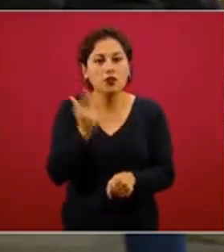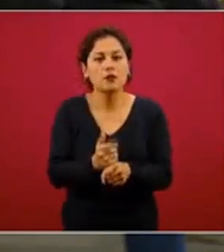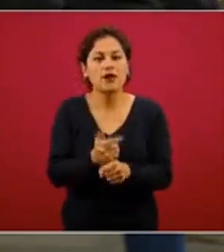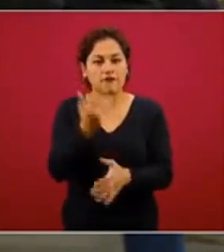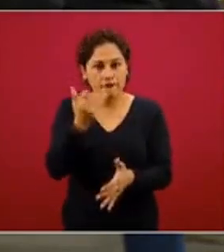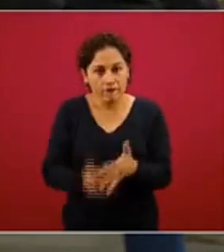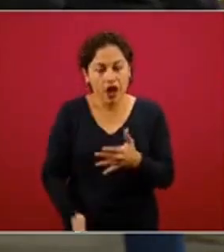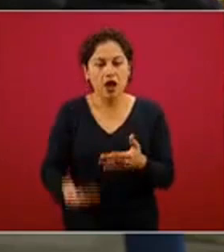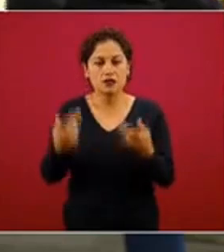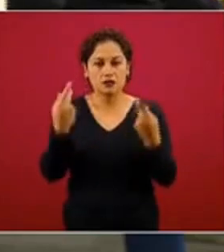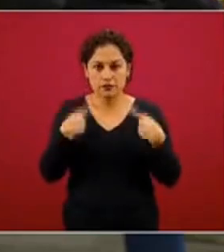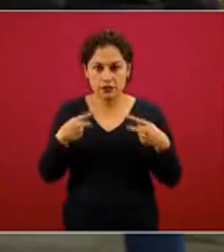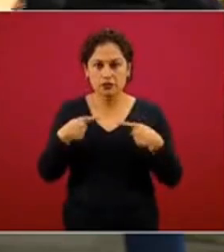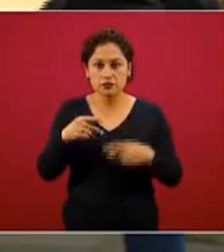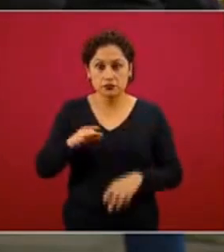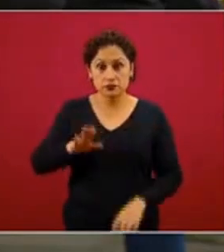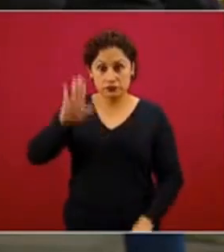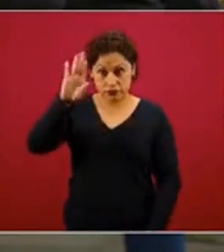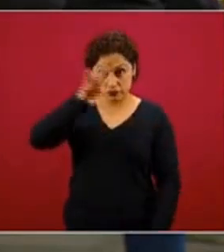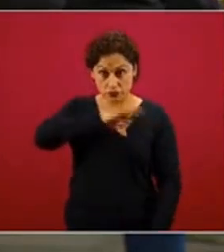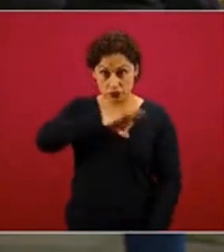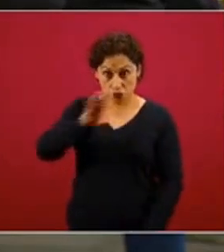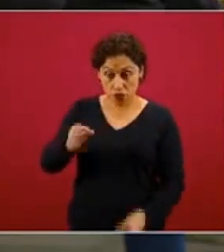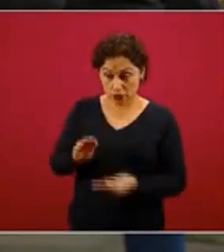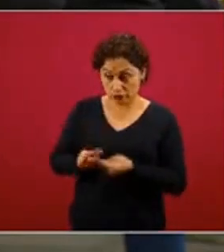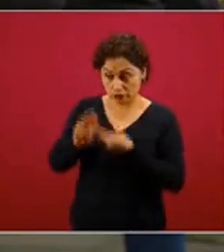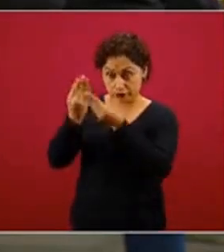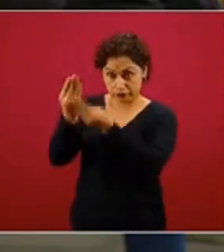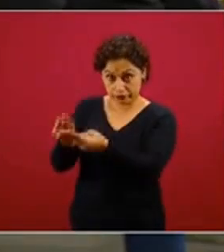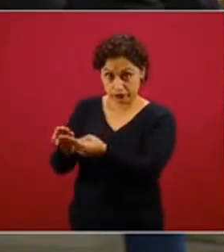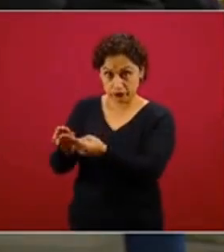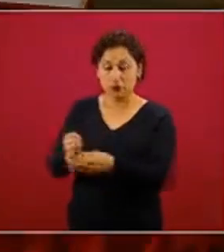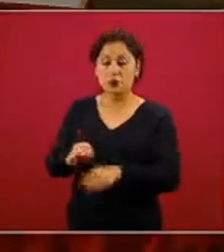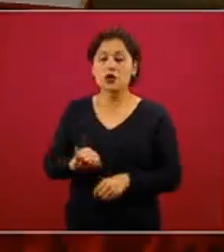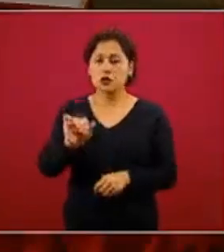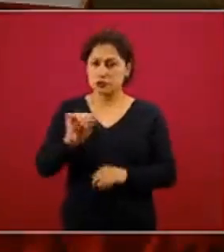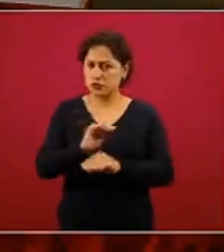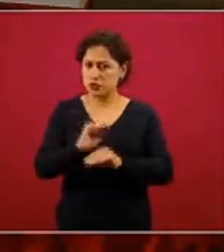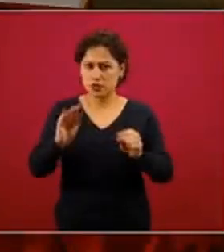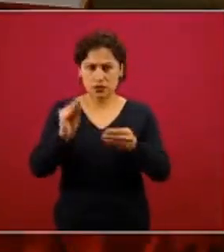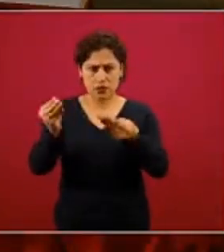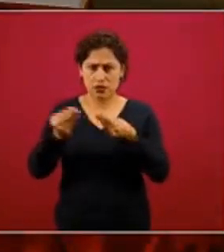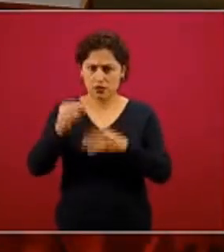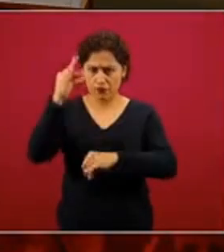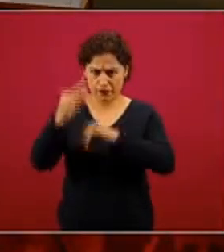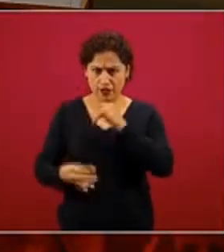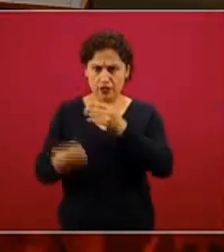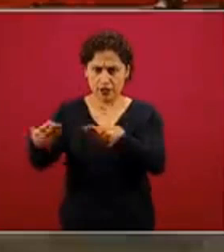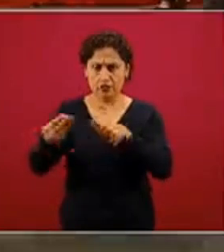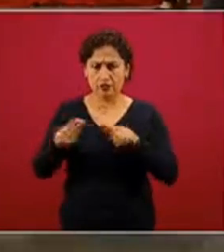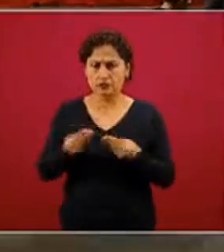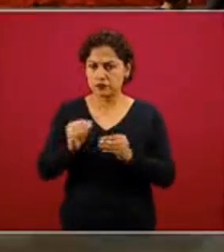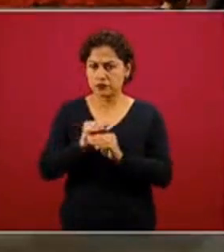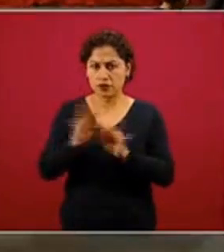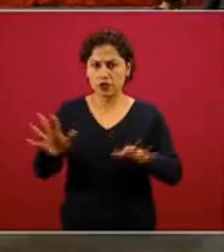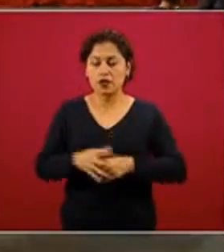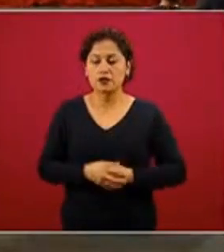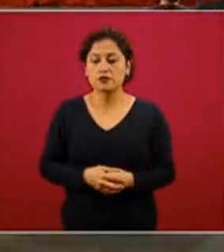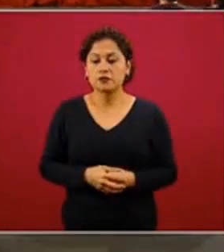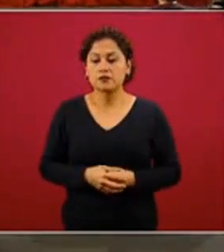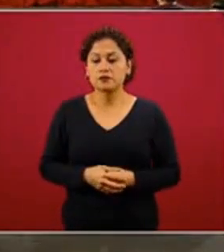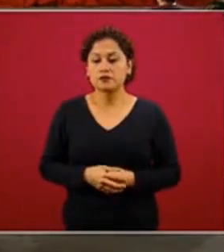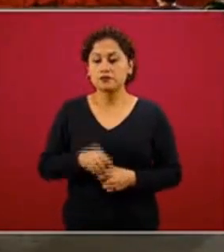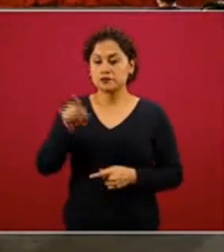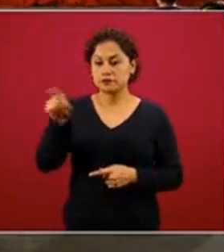si me pueden dar la autorización de levantarme y entregarles esa hoja a ustedes. Ahorita al final, ¿Sí? Con mucho gusto Muchas lo recibimos, gracias. con mucho gusto. Gracias, vamos a darle la palabra a